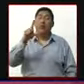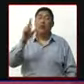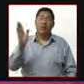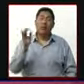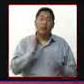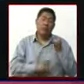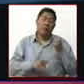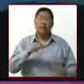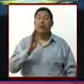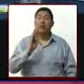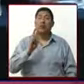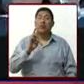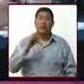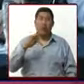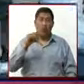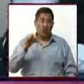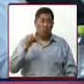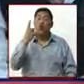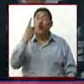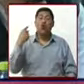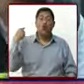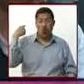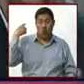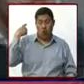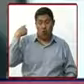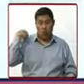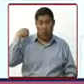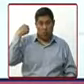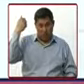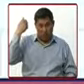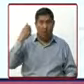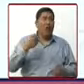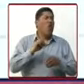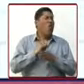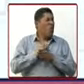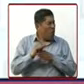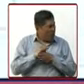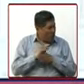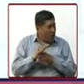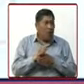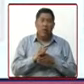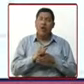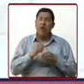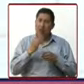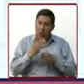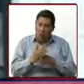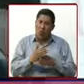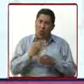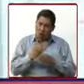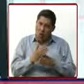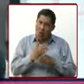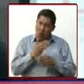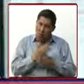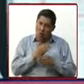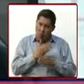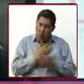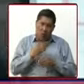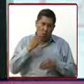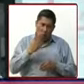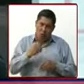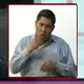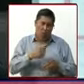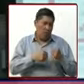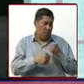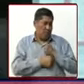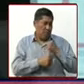Burgos Daza. Este mayor era quien daba instrucciones momento a momento a los militares en la